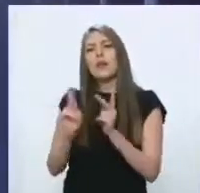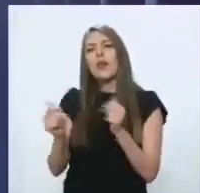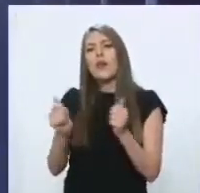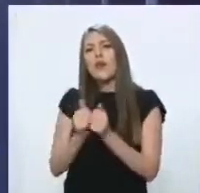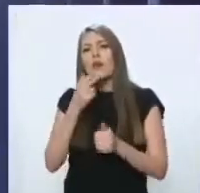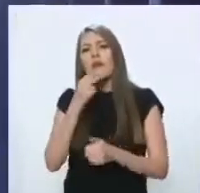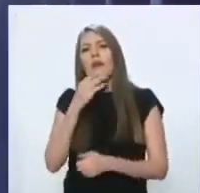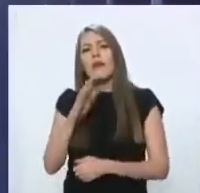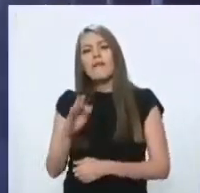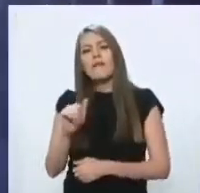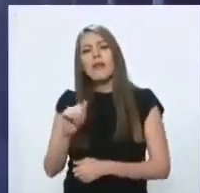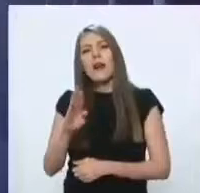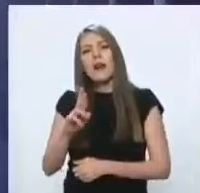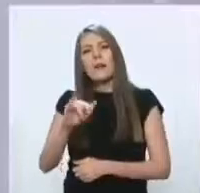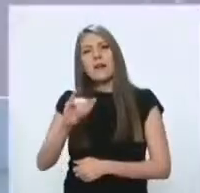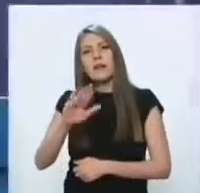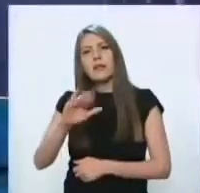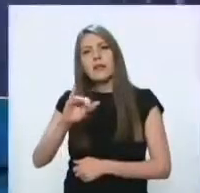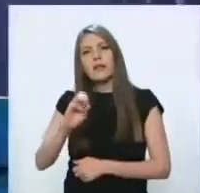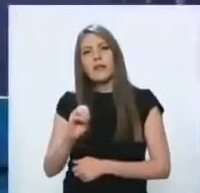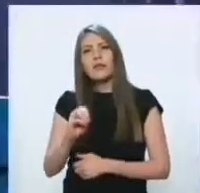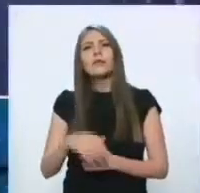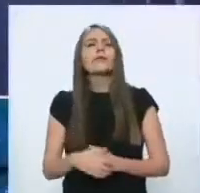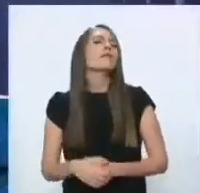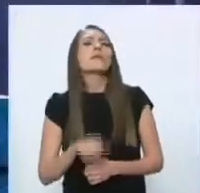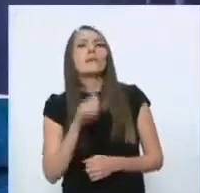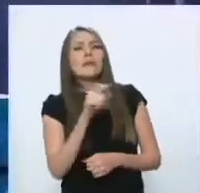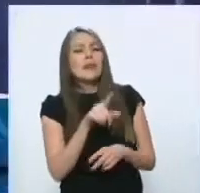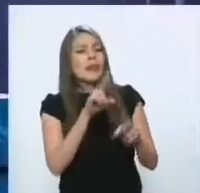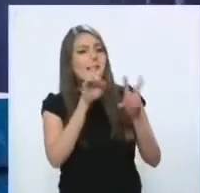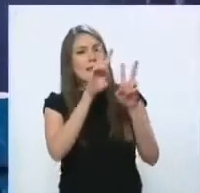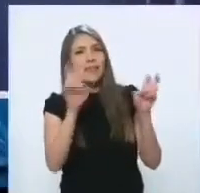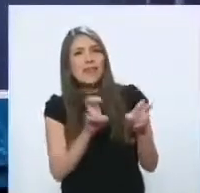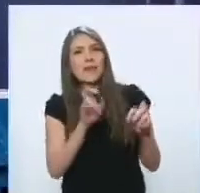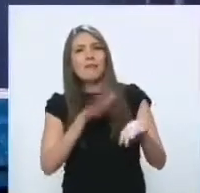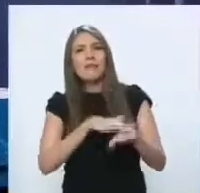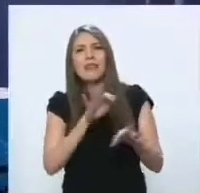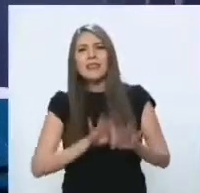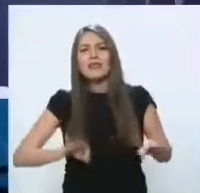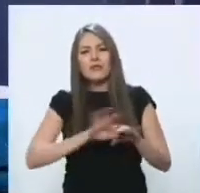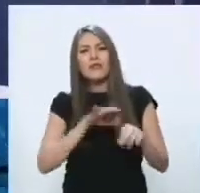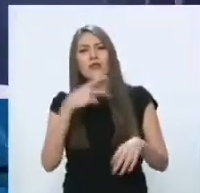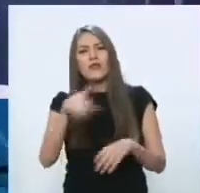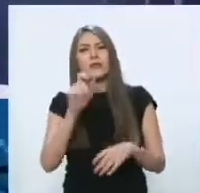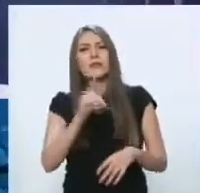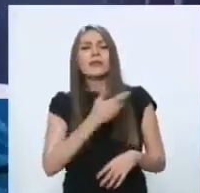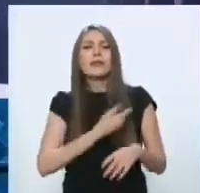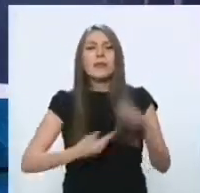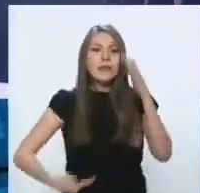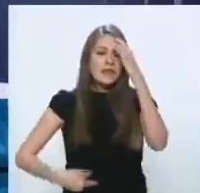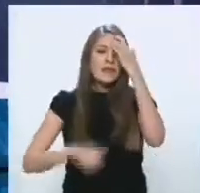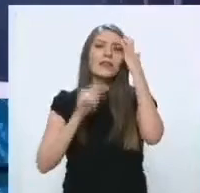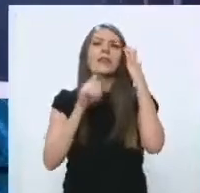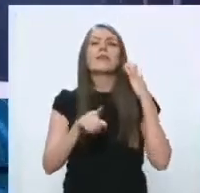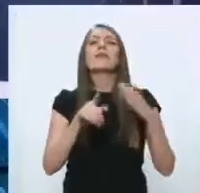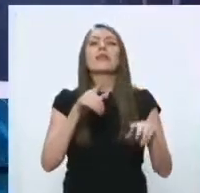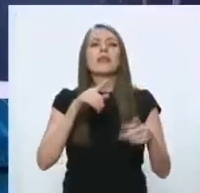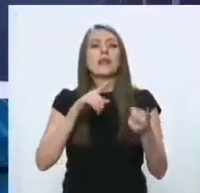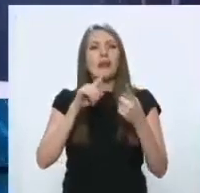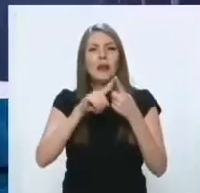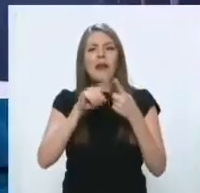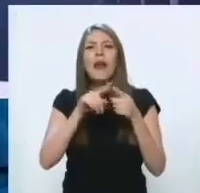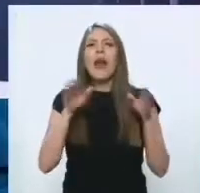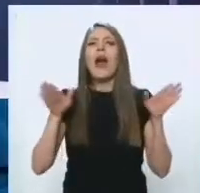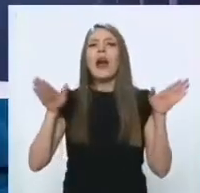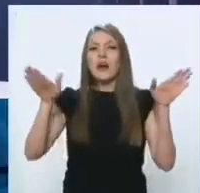Mejía. Fabricio, de los temas más controversiales de la administración del presidente López Obrador, pues ahí están el aeropuerto, está el